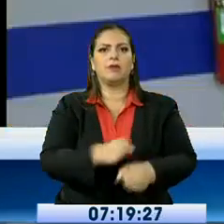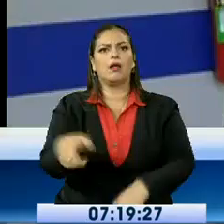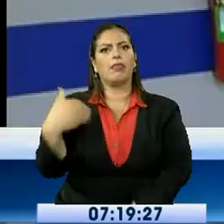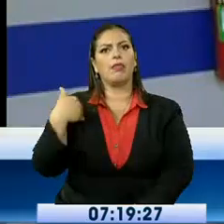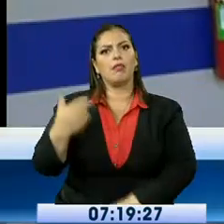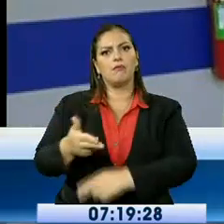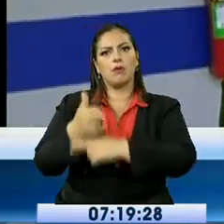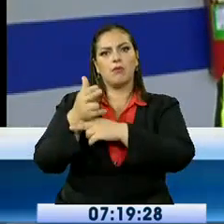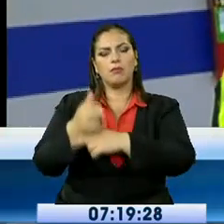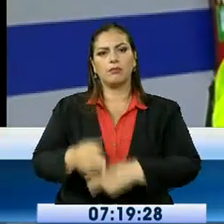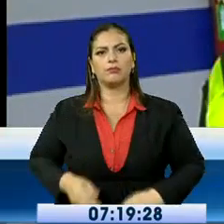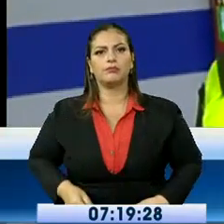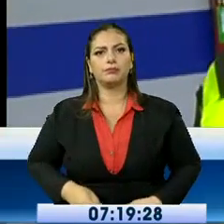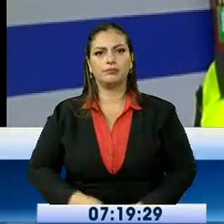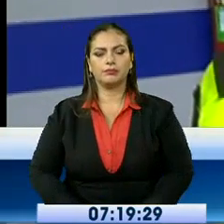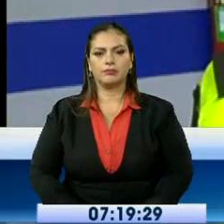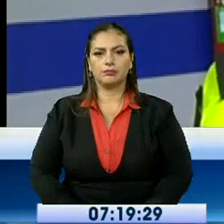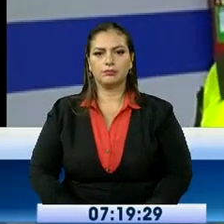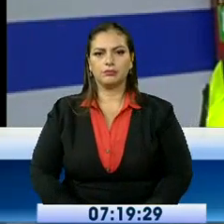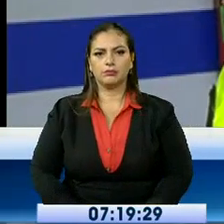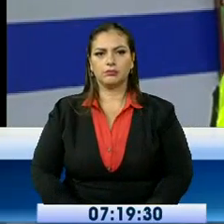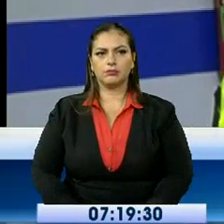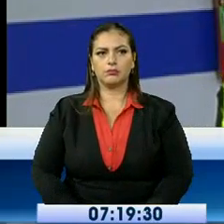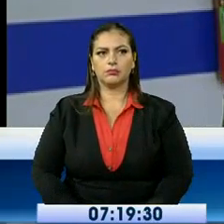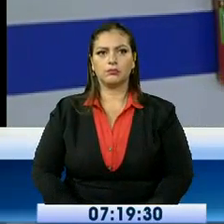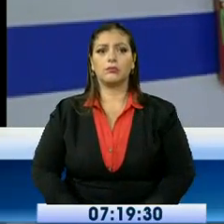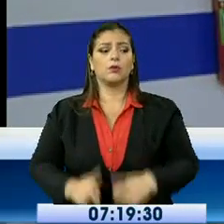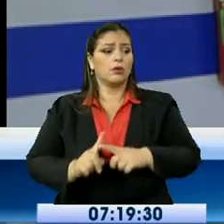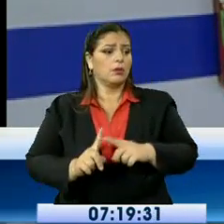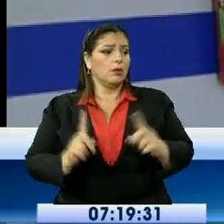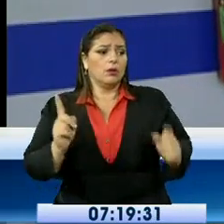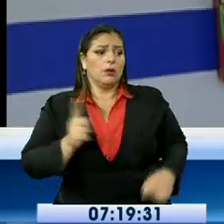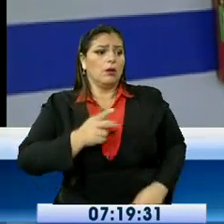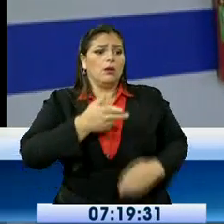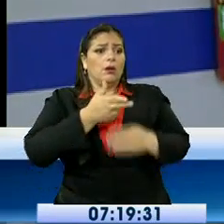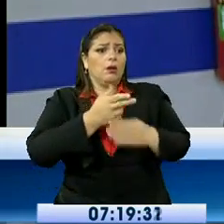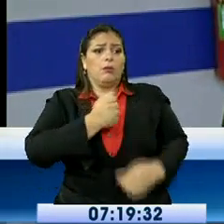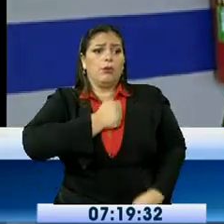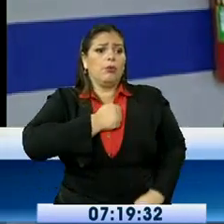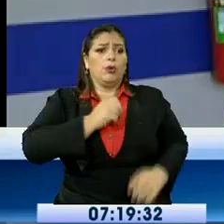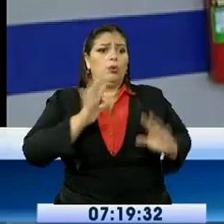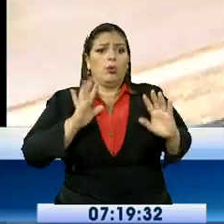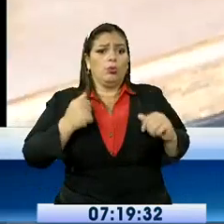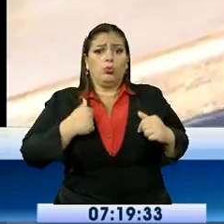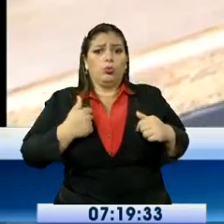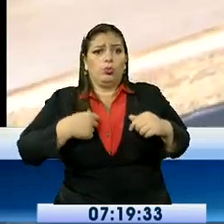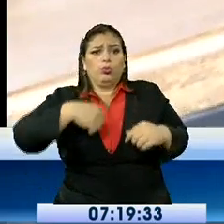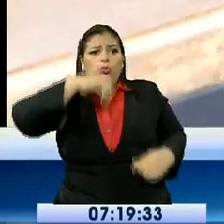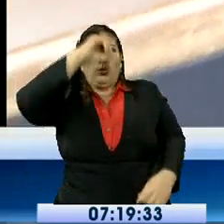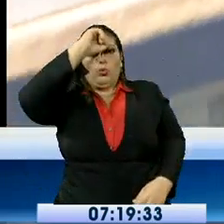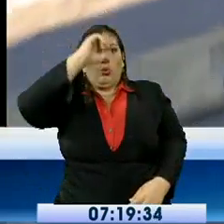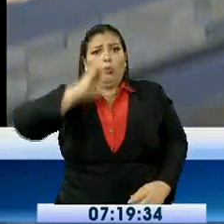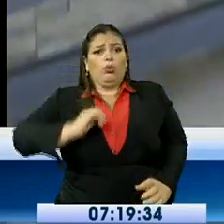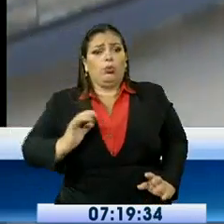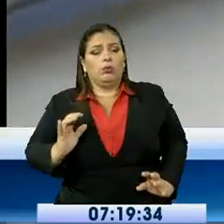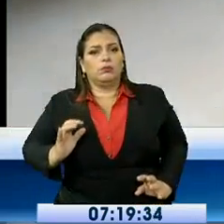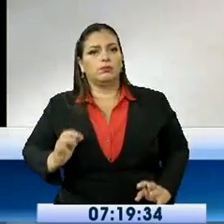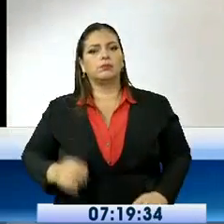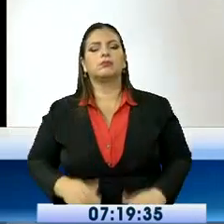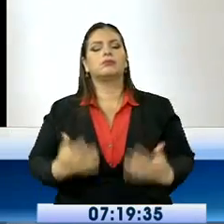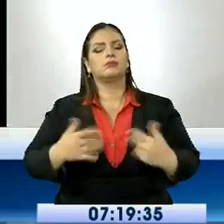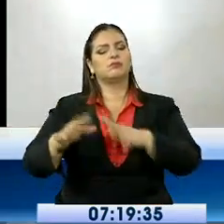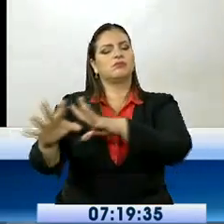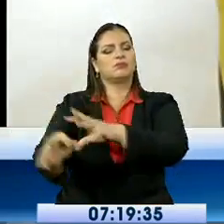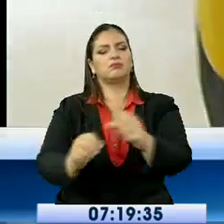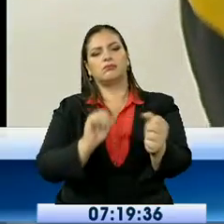sabe no sabe el origen del arma de fuego que él tenía y que no sabían lo que iban a realizar. El presunto delincuente fue trasladado a la unidad